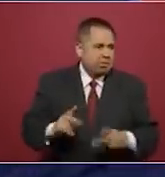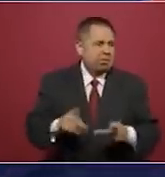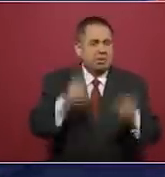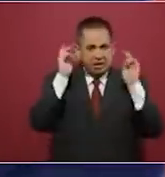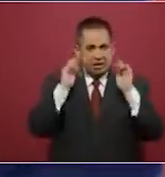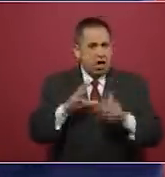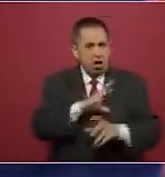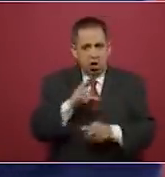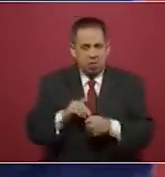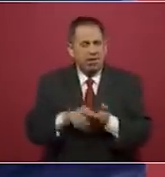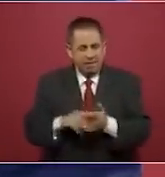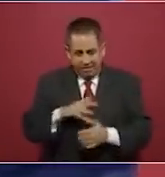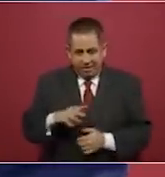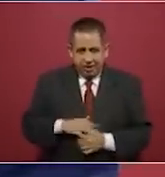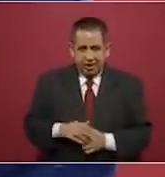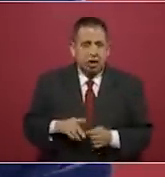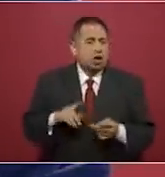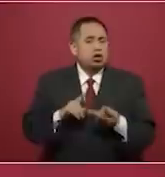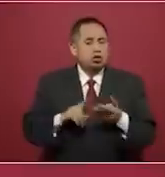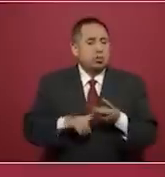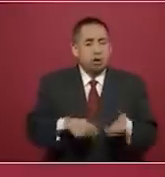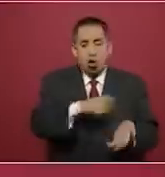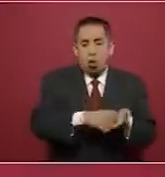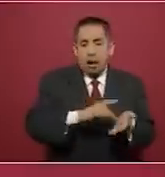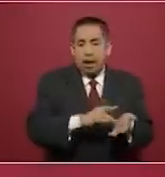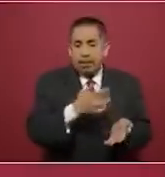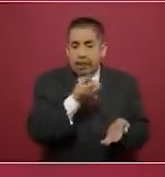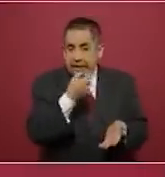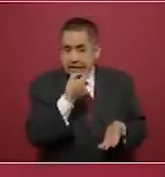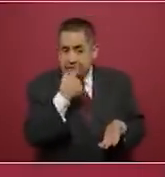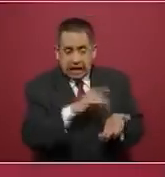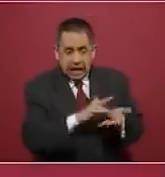acompañamiento de la onu en la compra de medicamentos